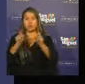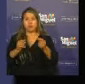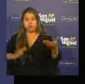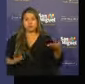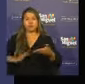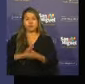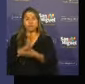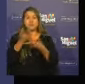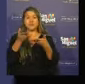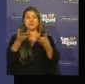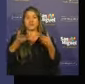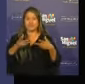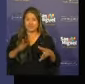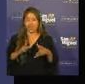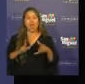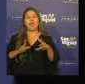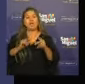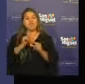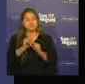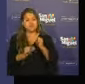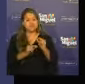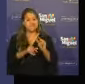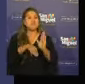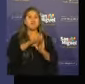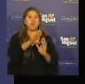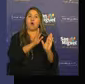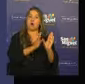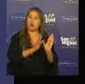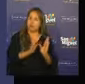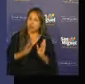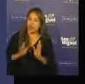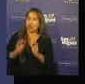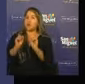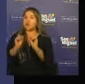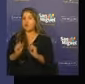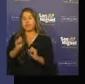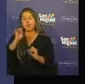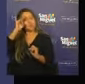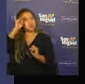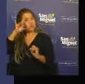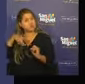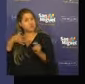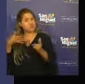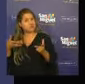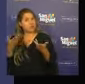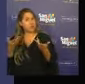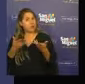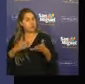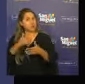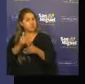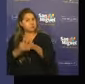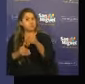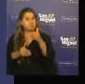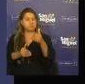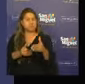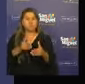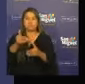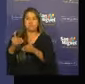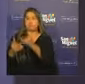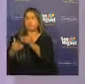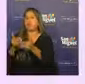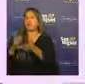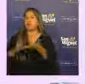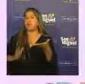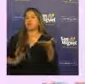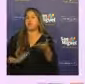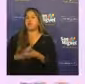a sembrar. Ya teníamos más ordenado, ya podíamos ya saber de dónde estábamos, y ahí ya empezamos a sembrar y empezamos